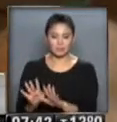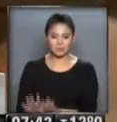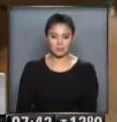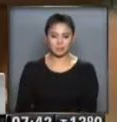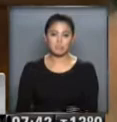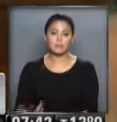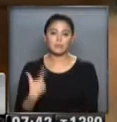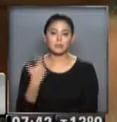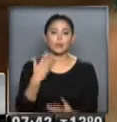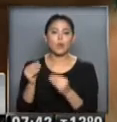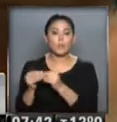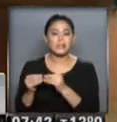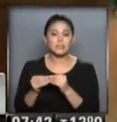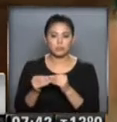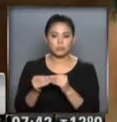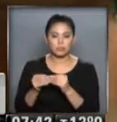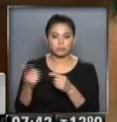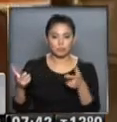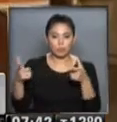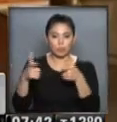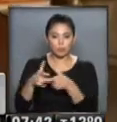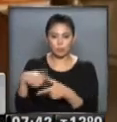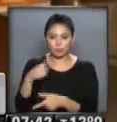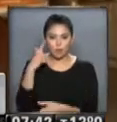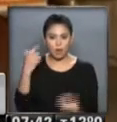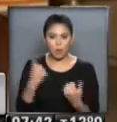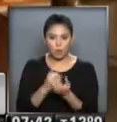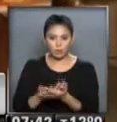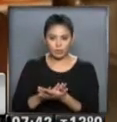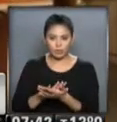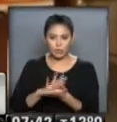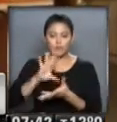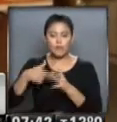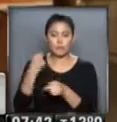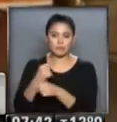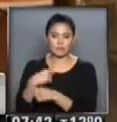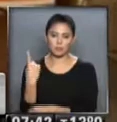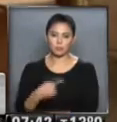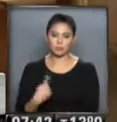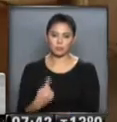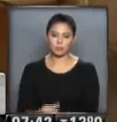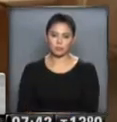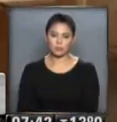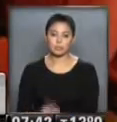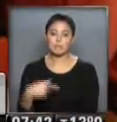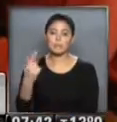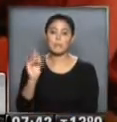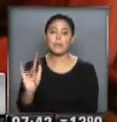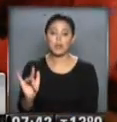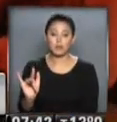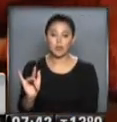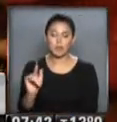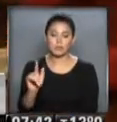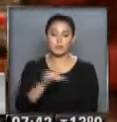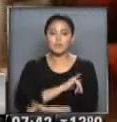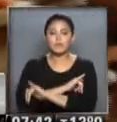los compañeros de la mesa chica están de acuerdo con la gestión que estamos haciendo lo que hacemos la gestión y el miércoles se lo vamos a trasladar